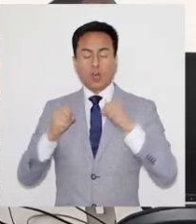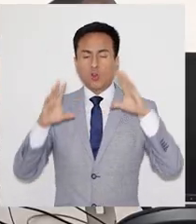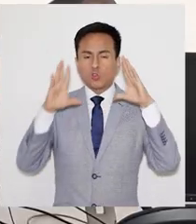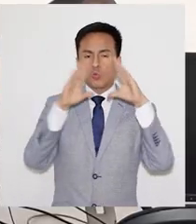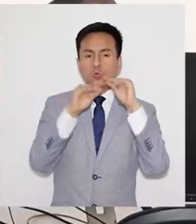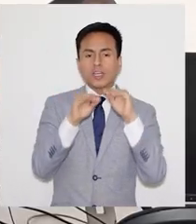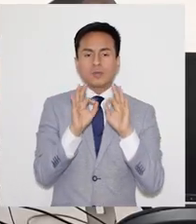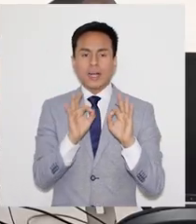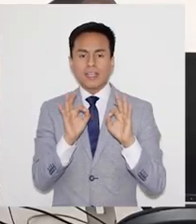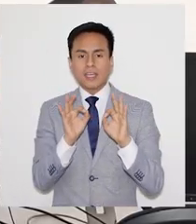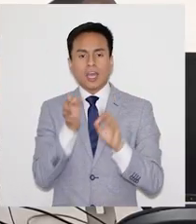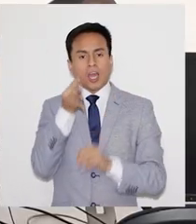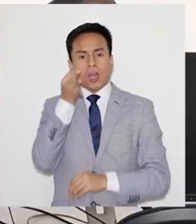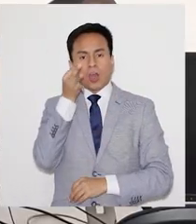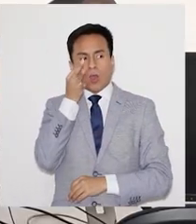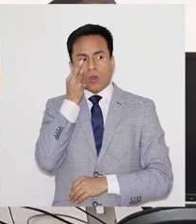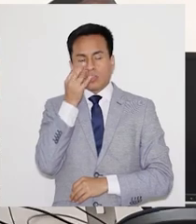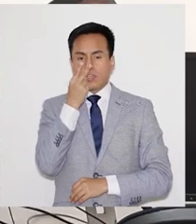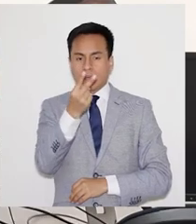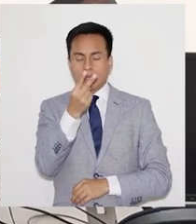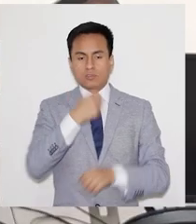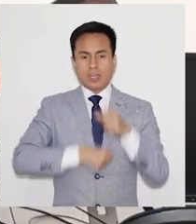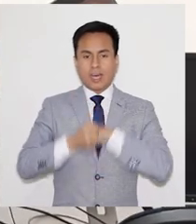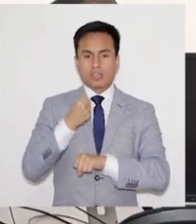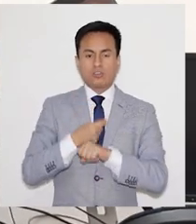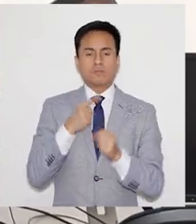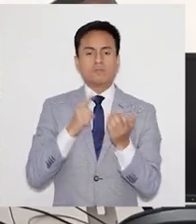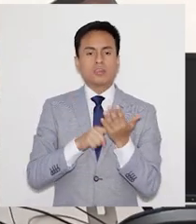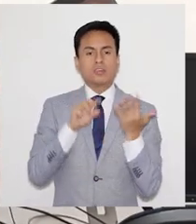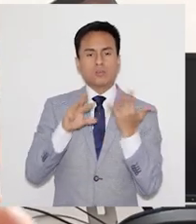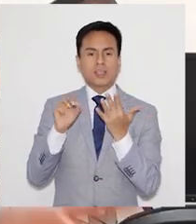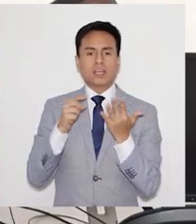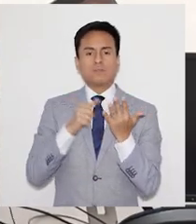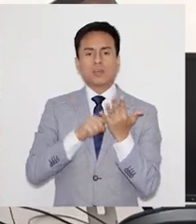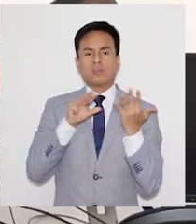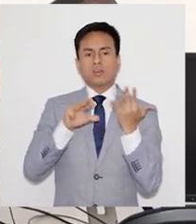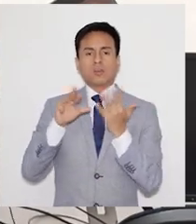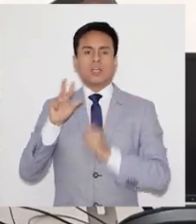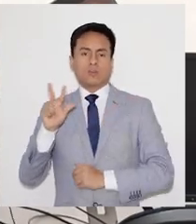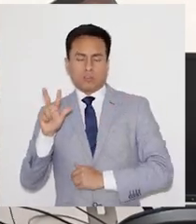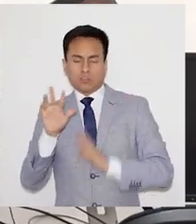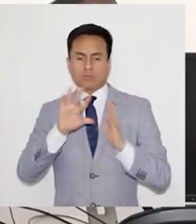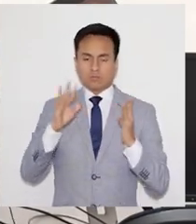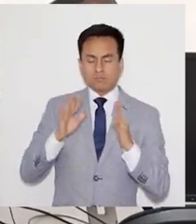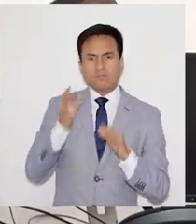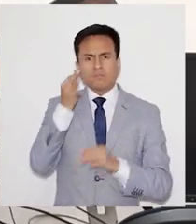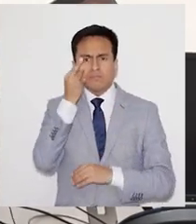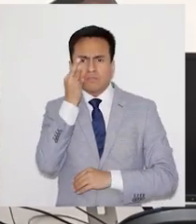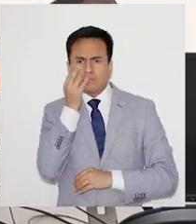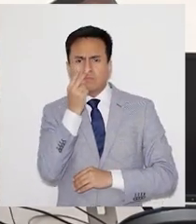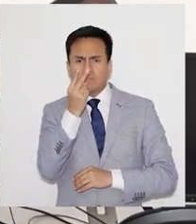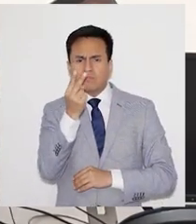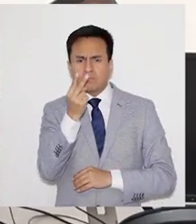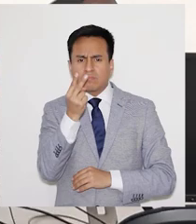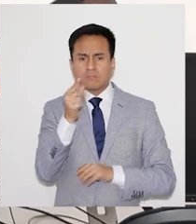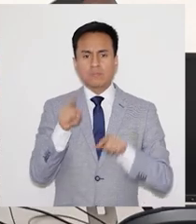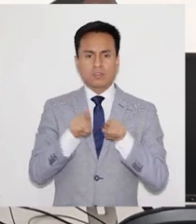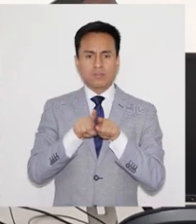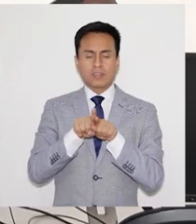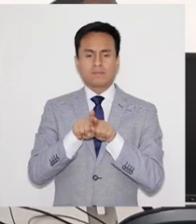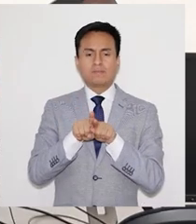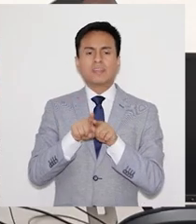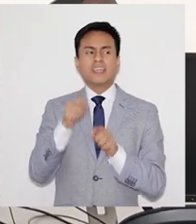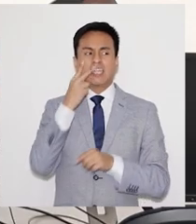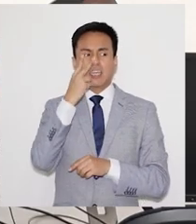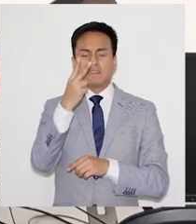fenómeno que observamos desde los años 90, 98 en realidad, 1998, donde